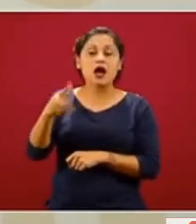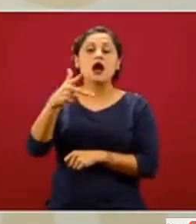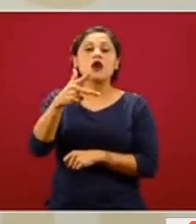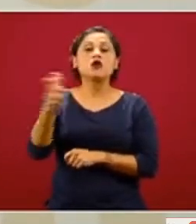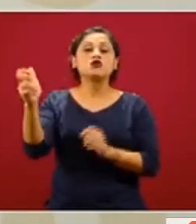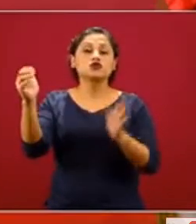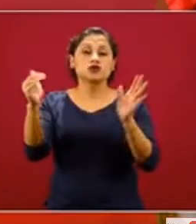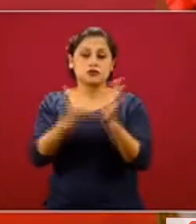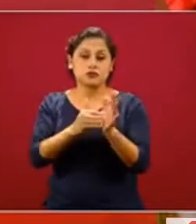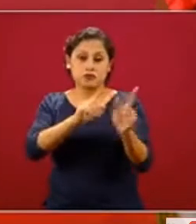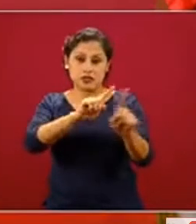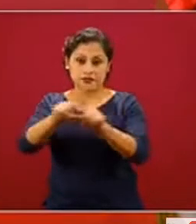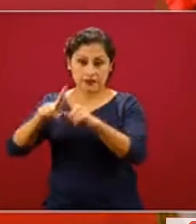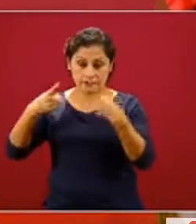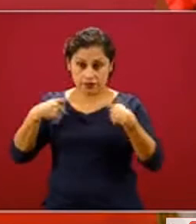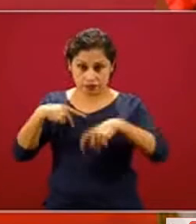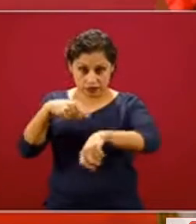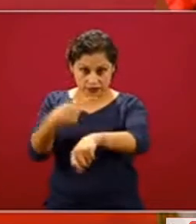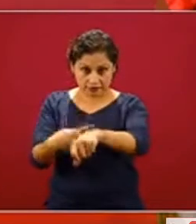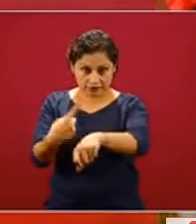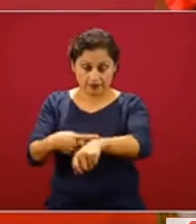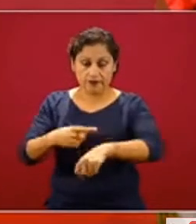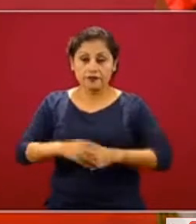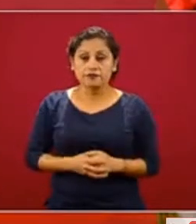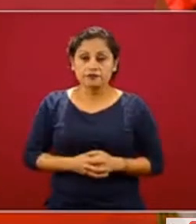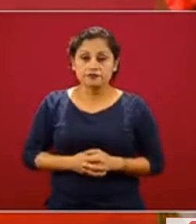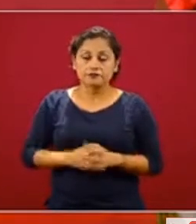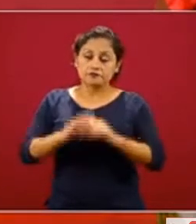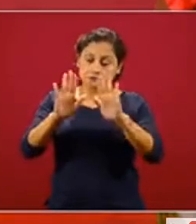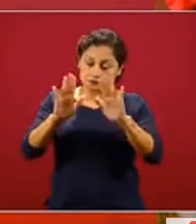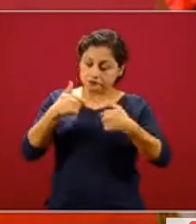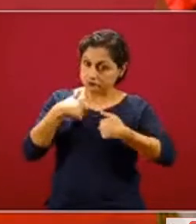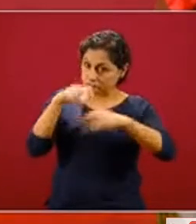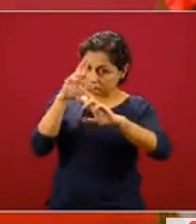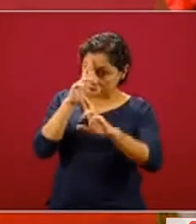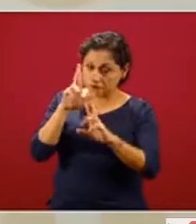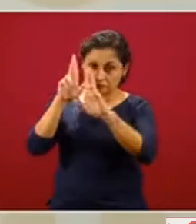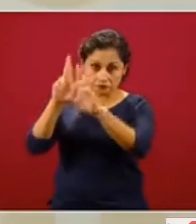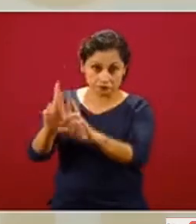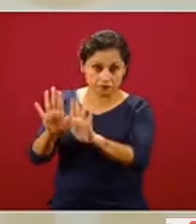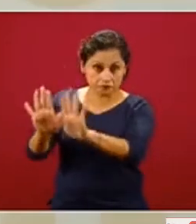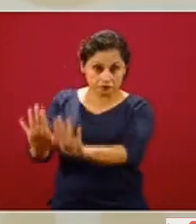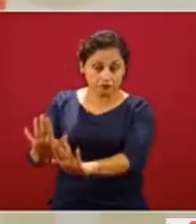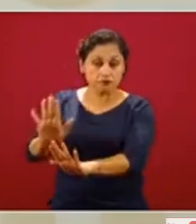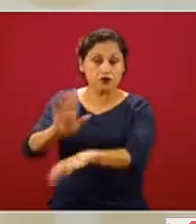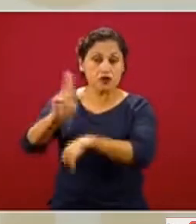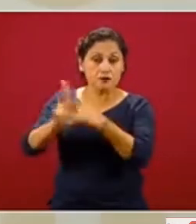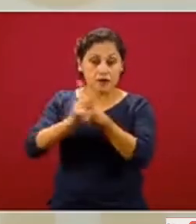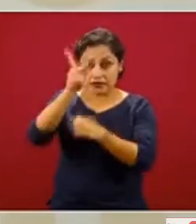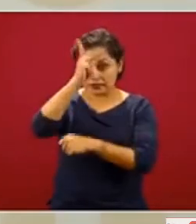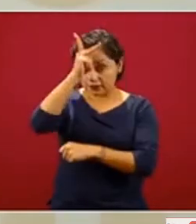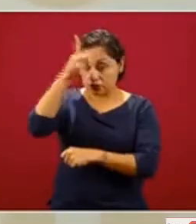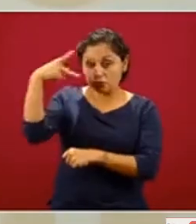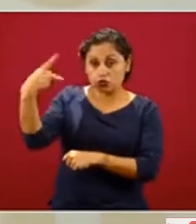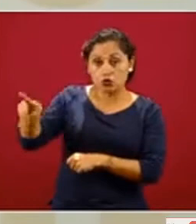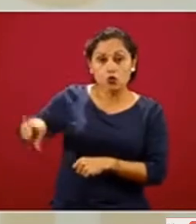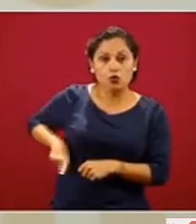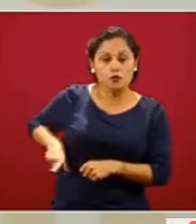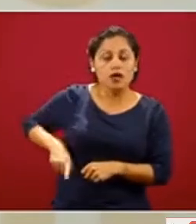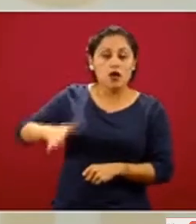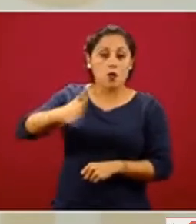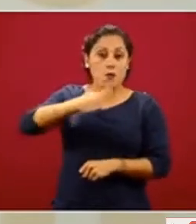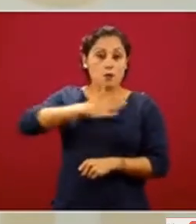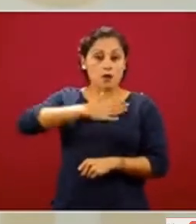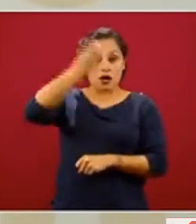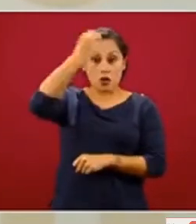casos. Dejo en claro mi respeto a la República del Perú y a su gobierno, No estoy para opinar las decisiones